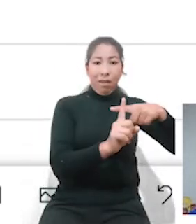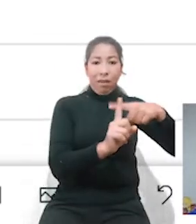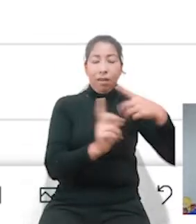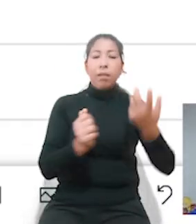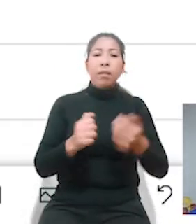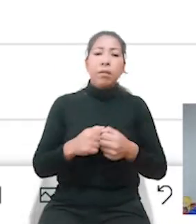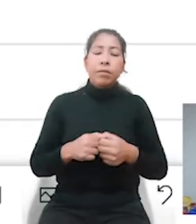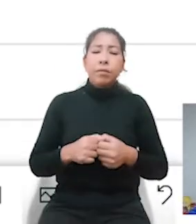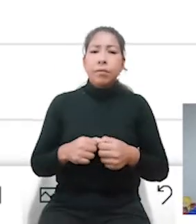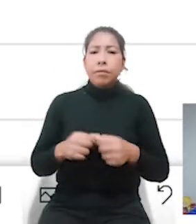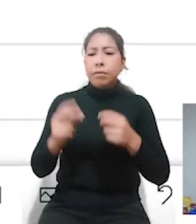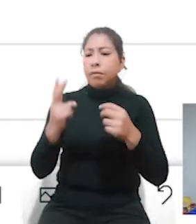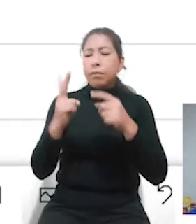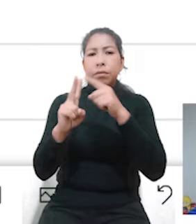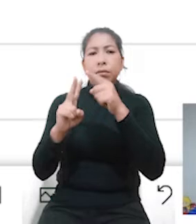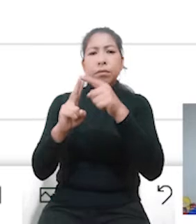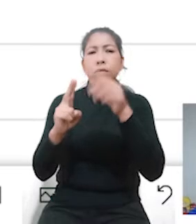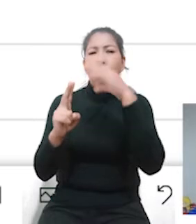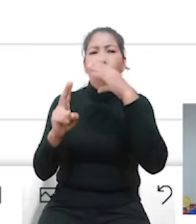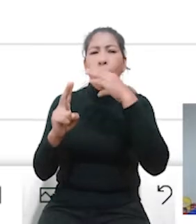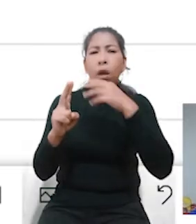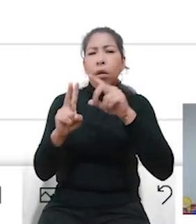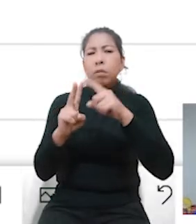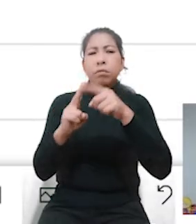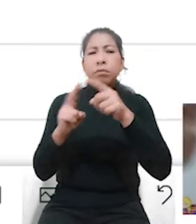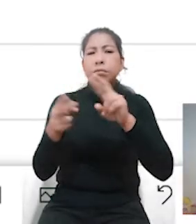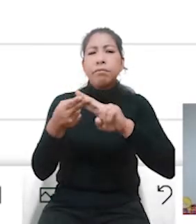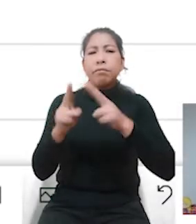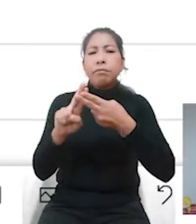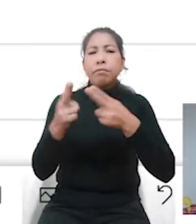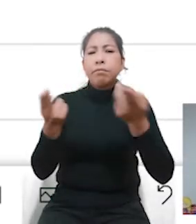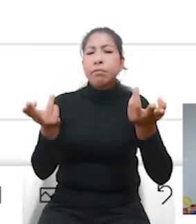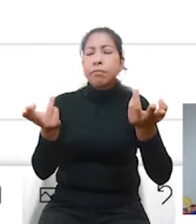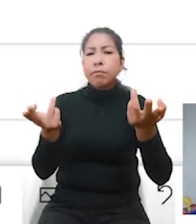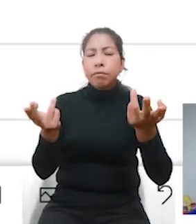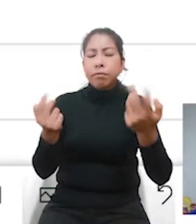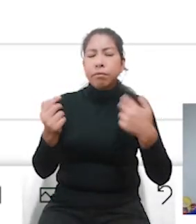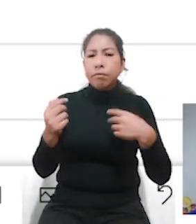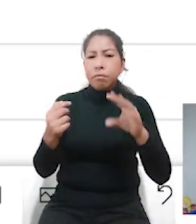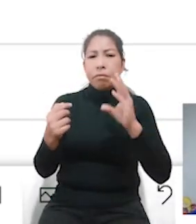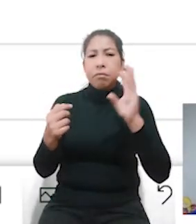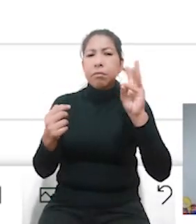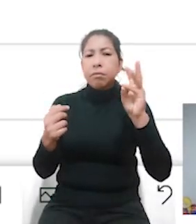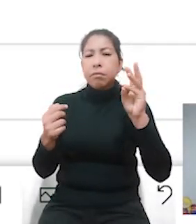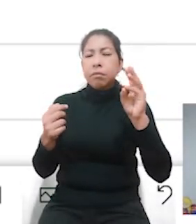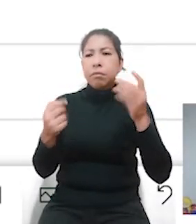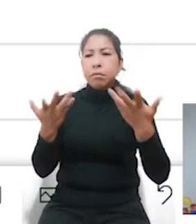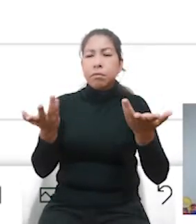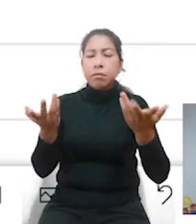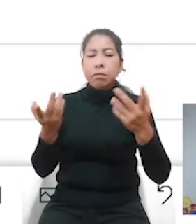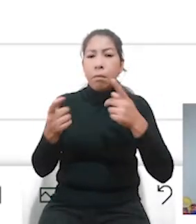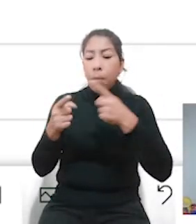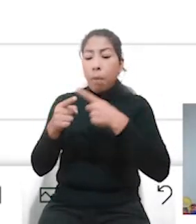más. Ahora buscamos dos números que multiplicado nos den 6. Y como son signos distintos,